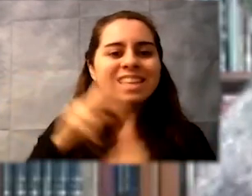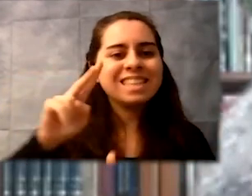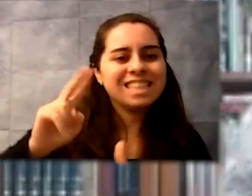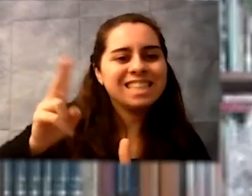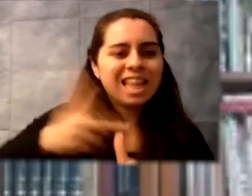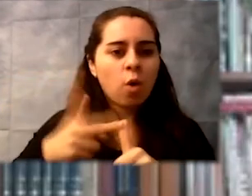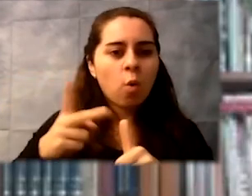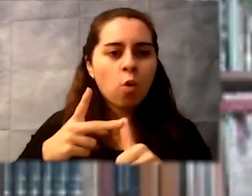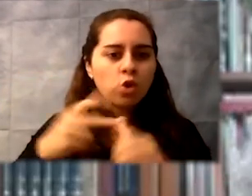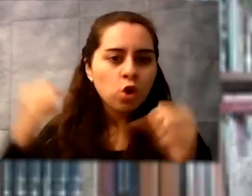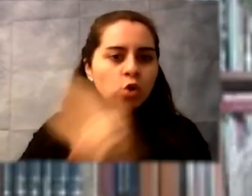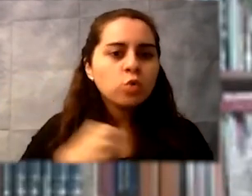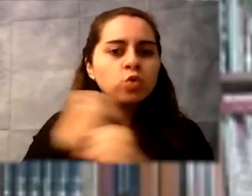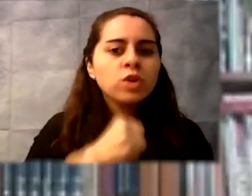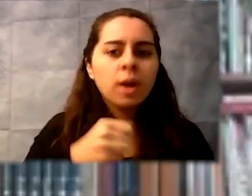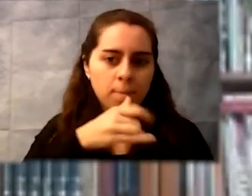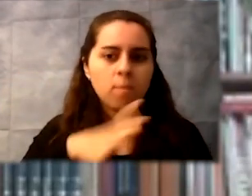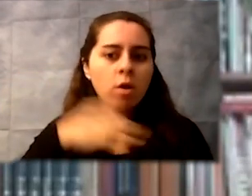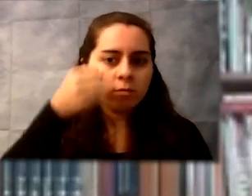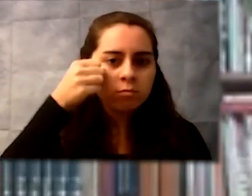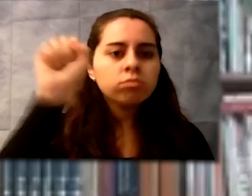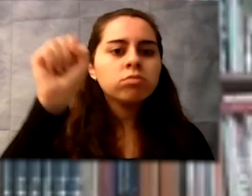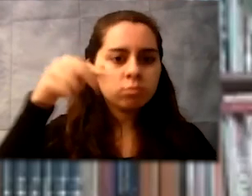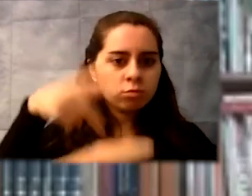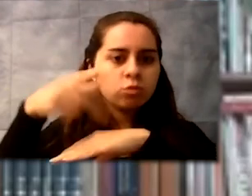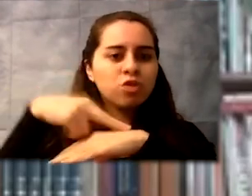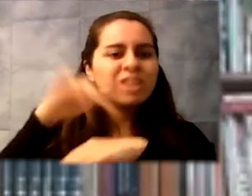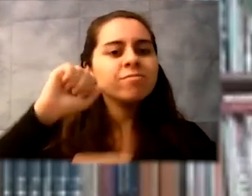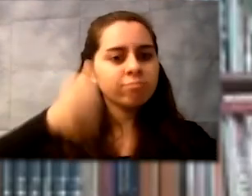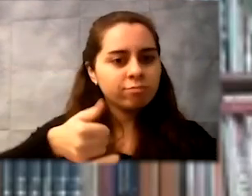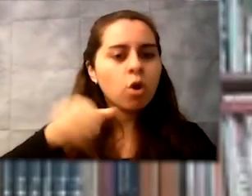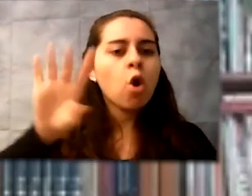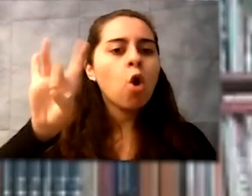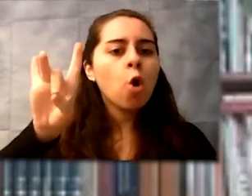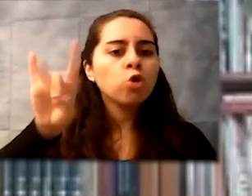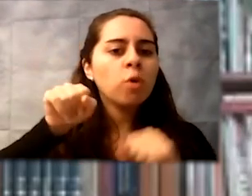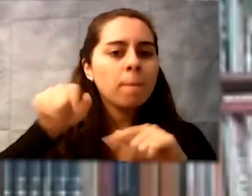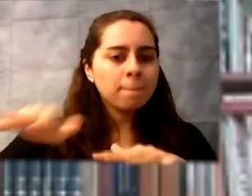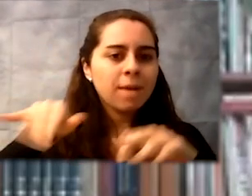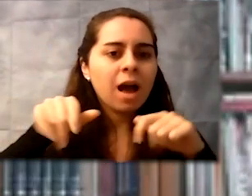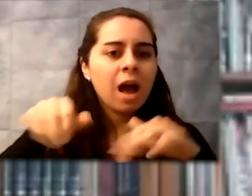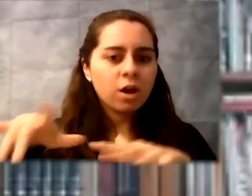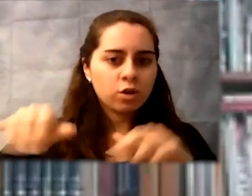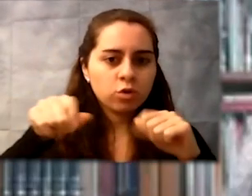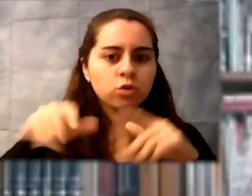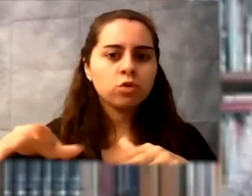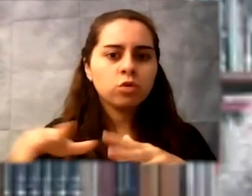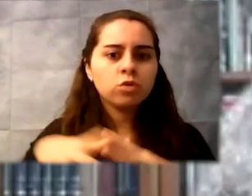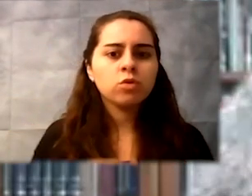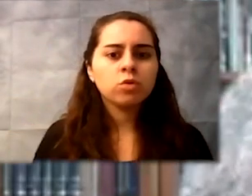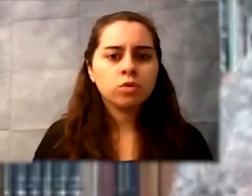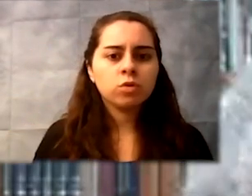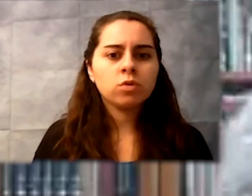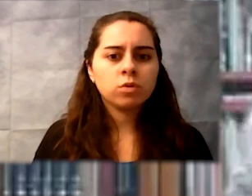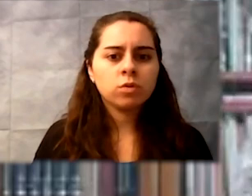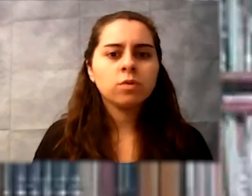fue cuando empezamos a celebrar lo que sería el 8 de marzo por las organizaciones autónomas, que no estaban vinculadas a ningún partido político. Y quiero